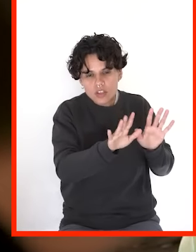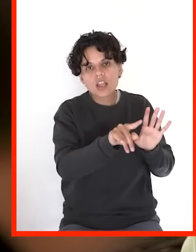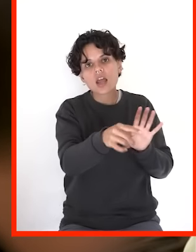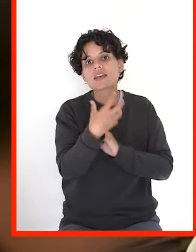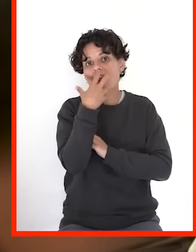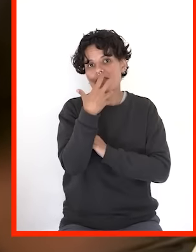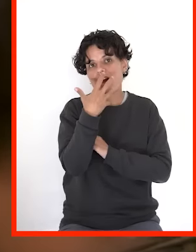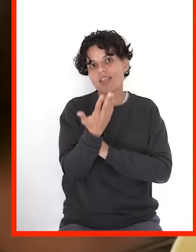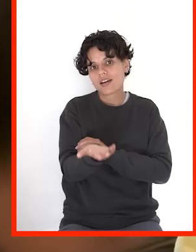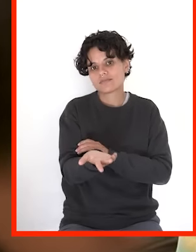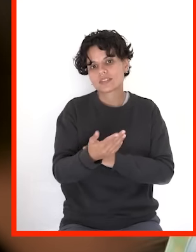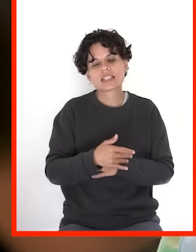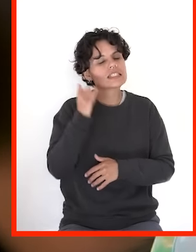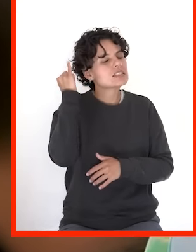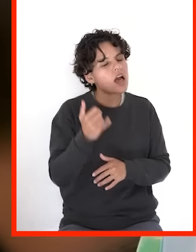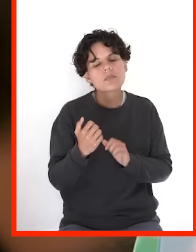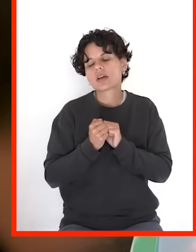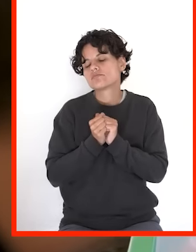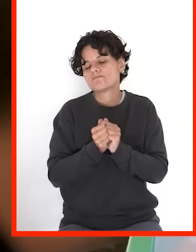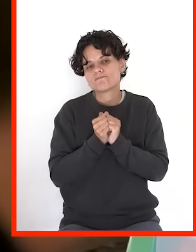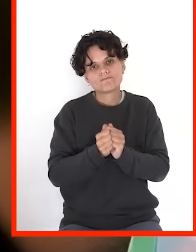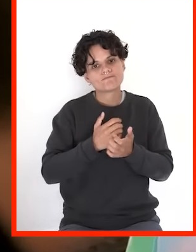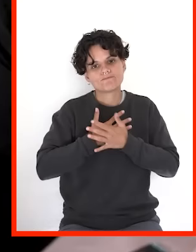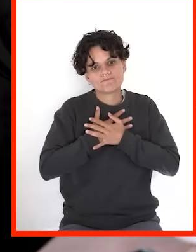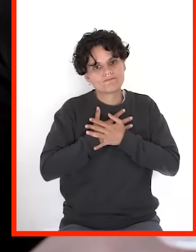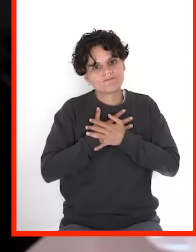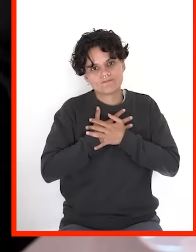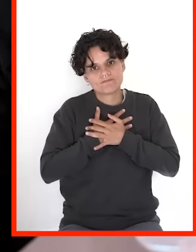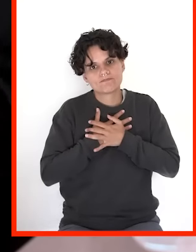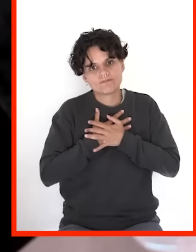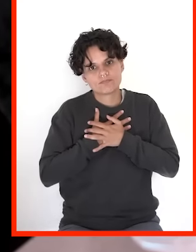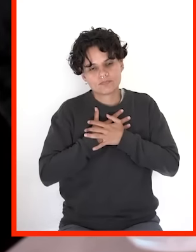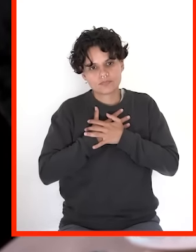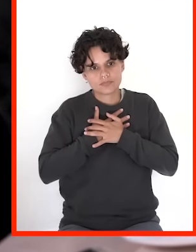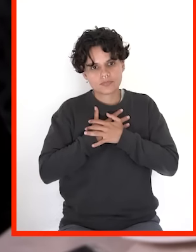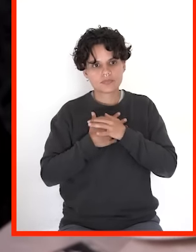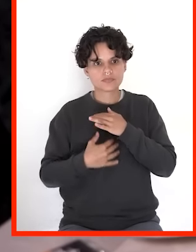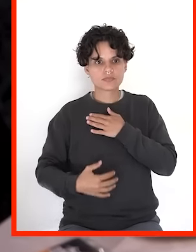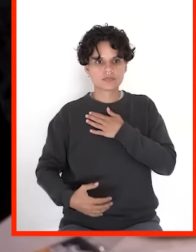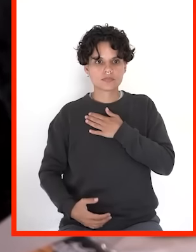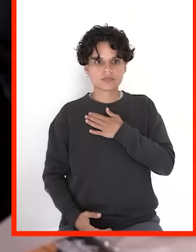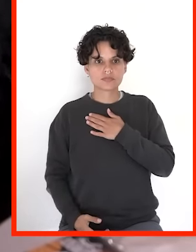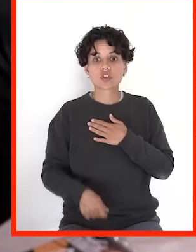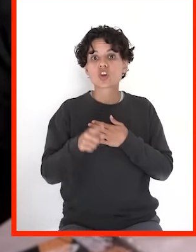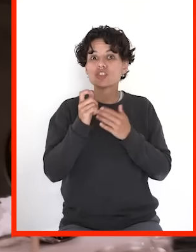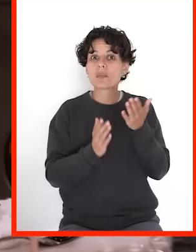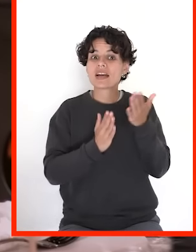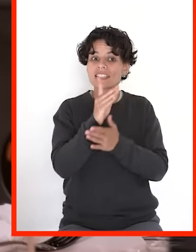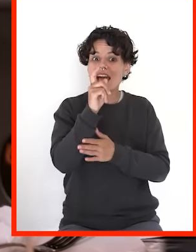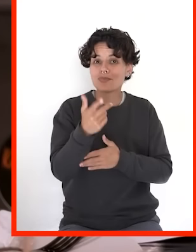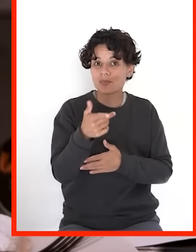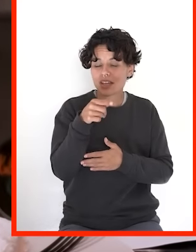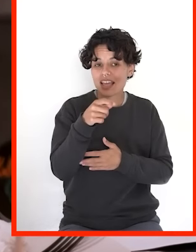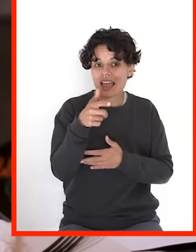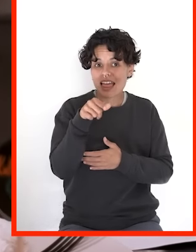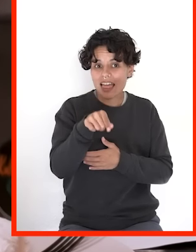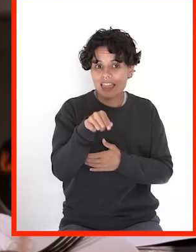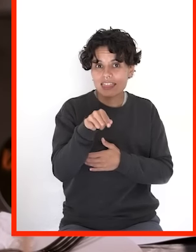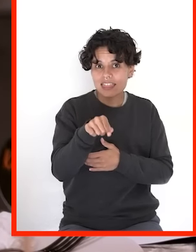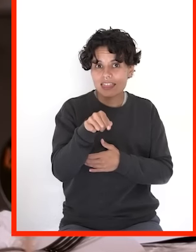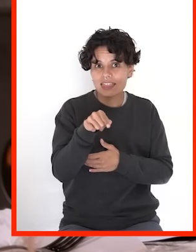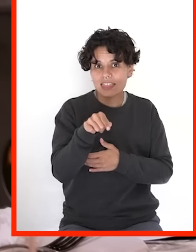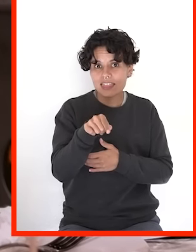canción. Así que siempre está con nosotros, siempre. Nosotros partimos este programa con Grandes Pasos. Sabemos lo que significa esa